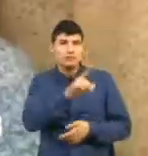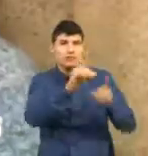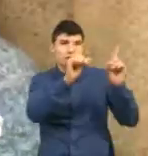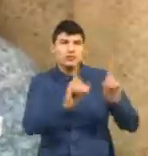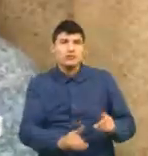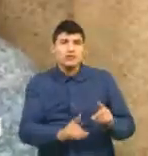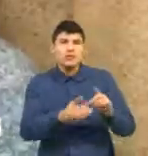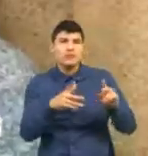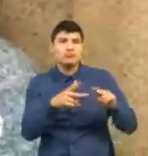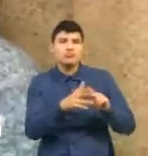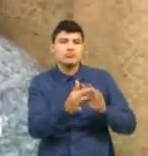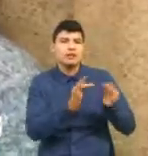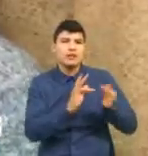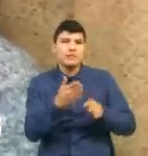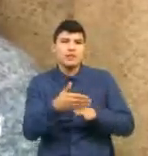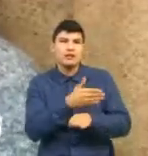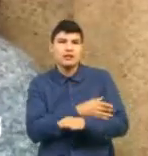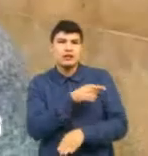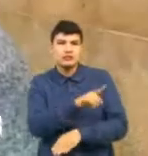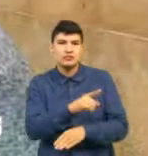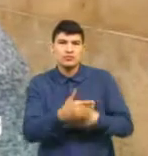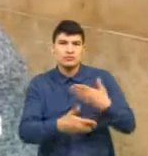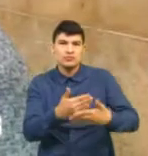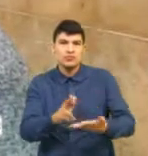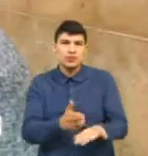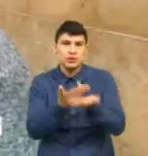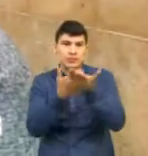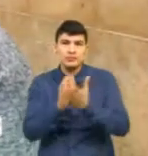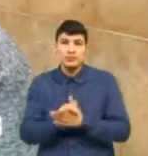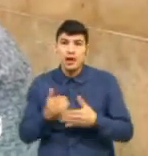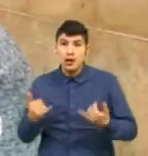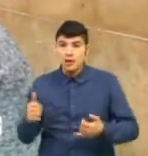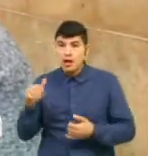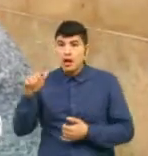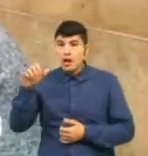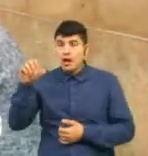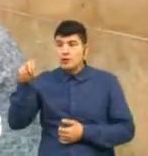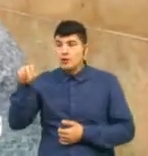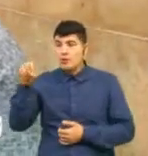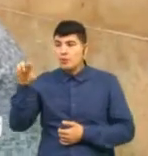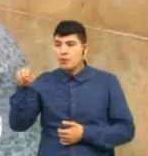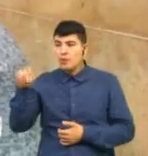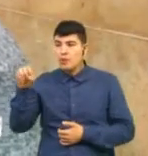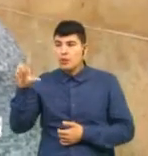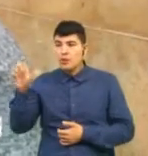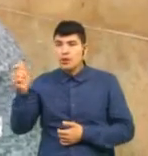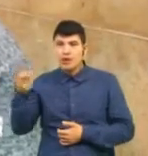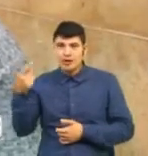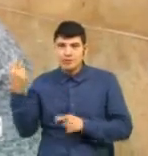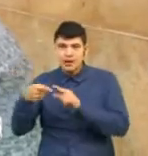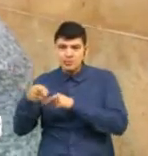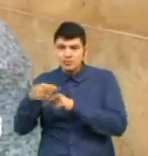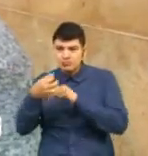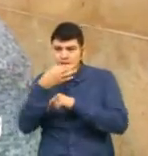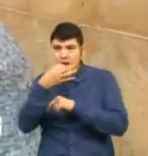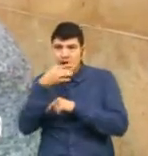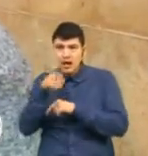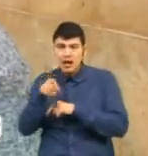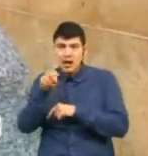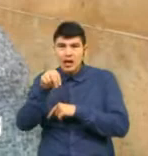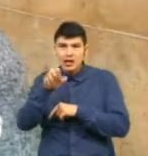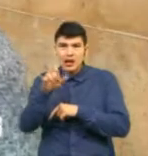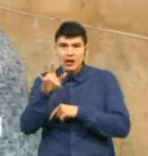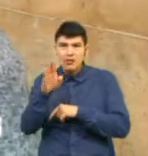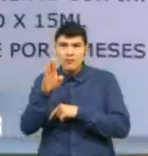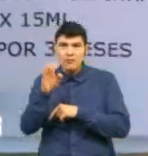el tratamiento que venía tomando. Actualmente, la neumóloga Sandra Moreno le ordena un medicamento que es una nebulización,